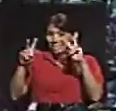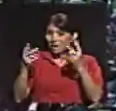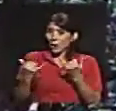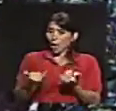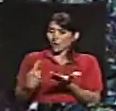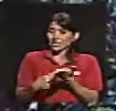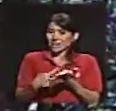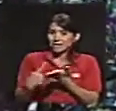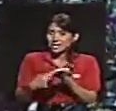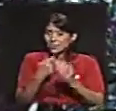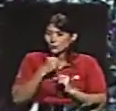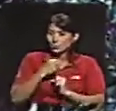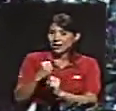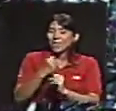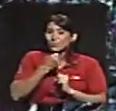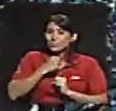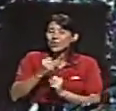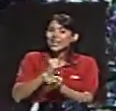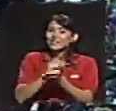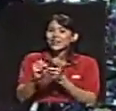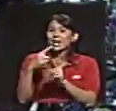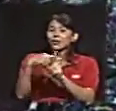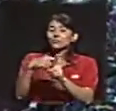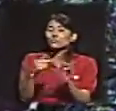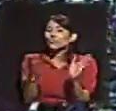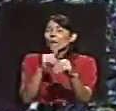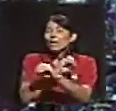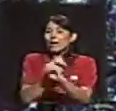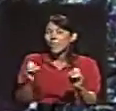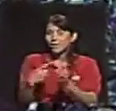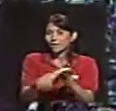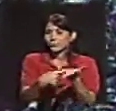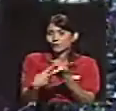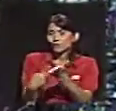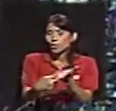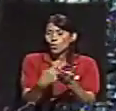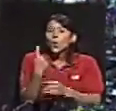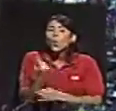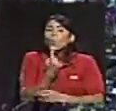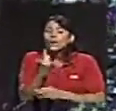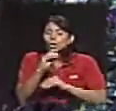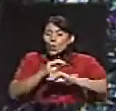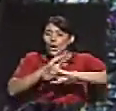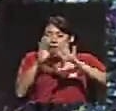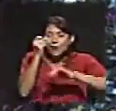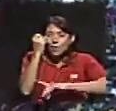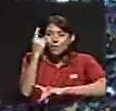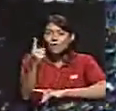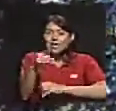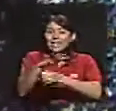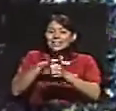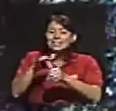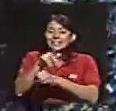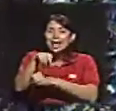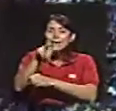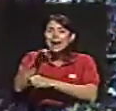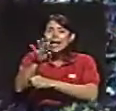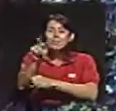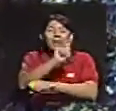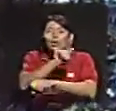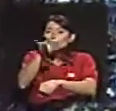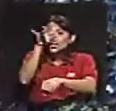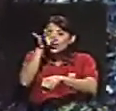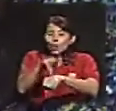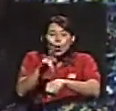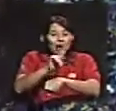En la Municipalidad de Santa Cruz no hay nada en discusión. Lo único que está claro es que la Isla Plata no se toca. Es una isla